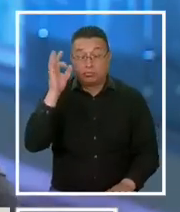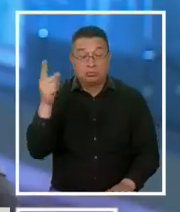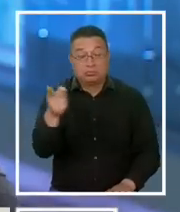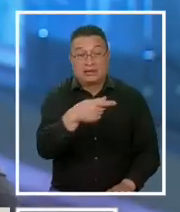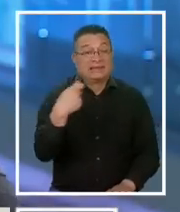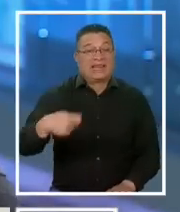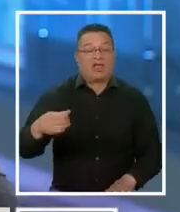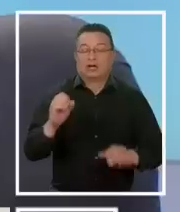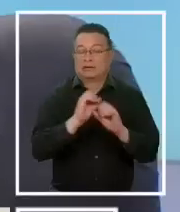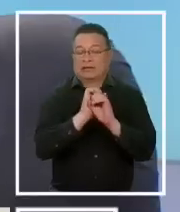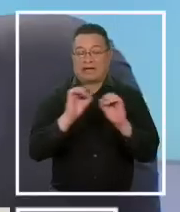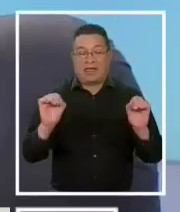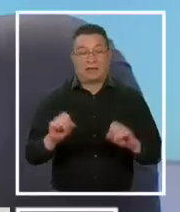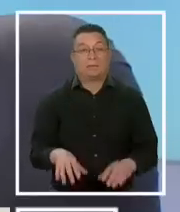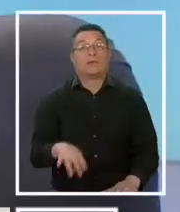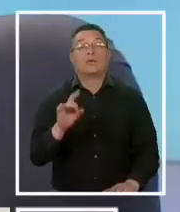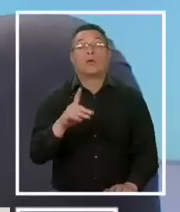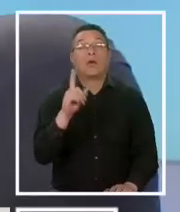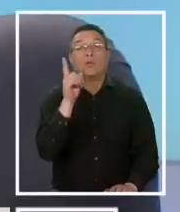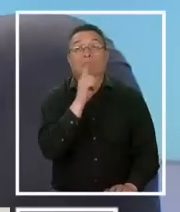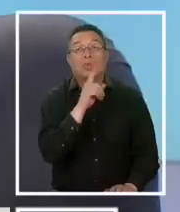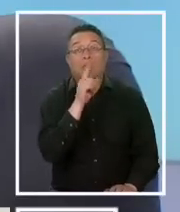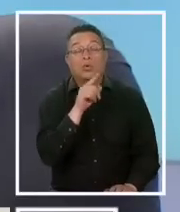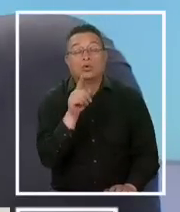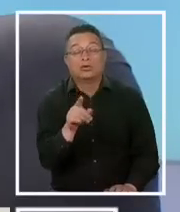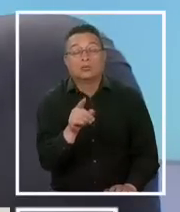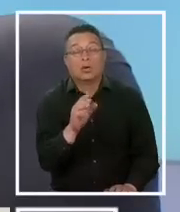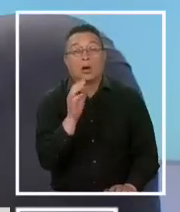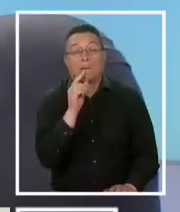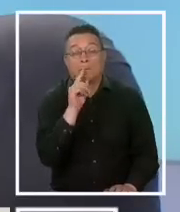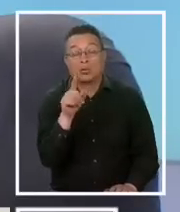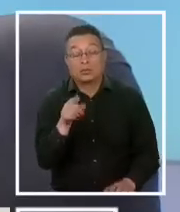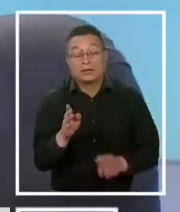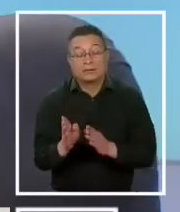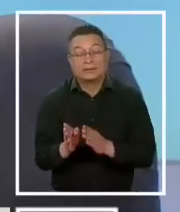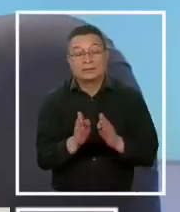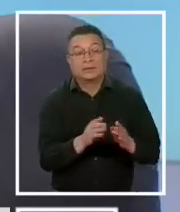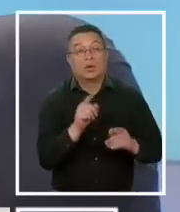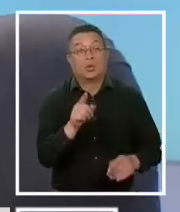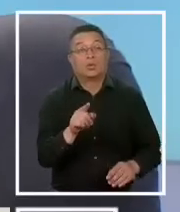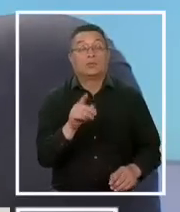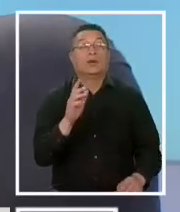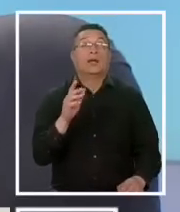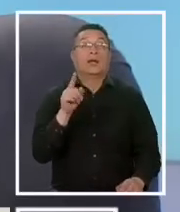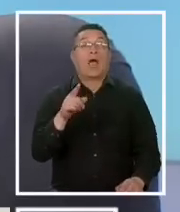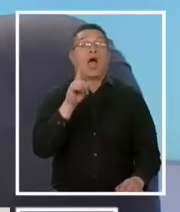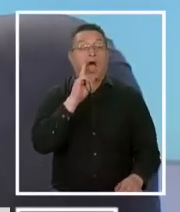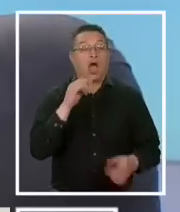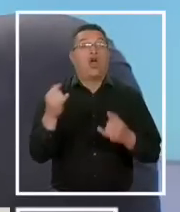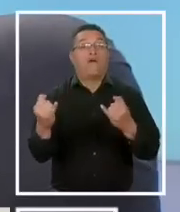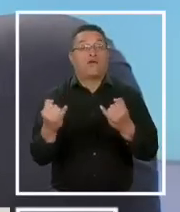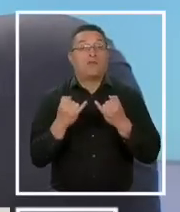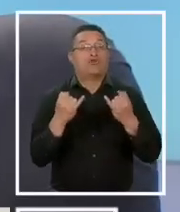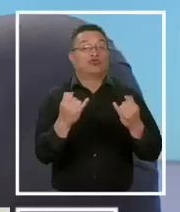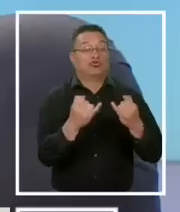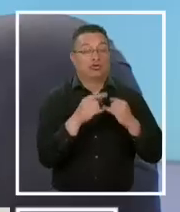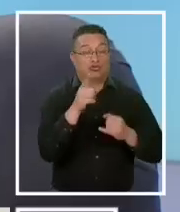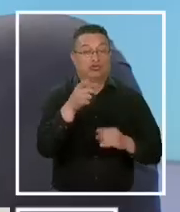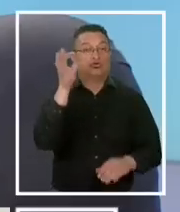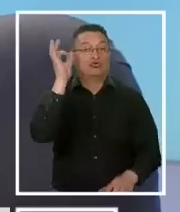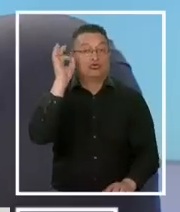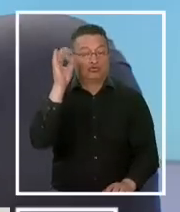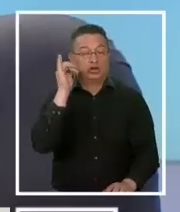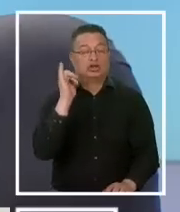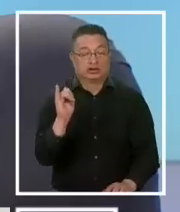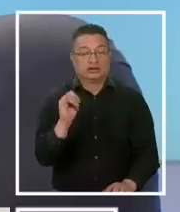con ningún senador ya y solo para terminar con esta parte porque hay hay informaciones que dan vuelta que usted también se reunió